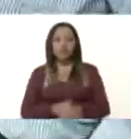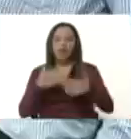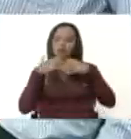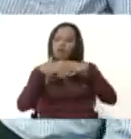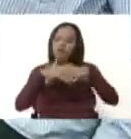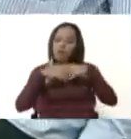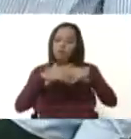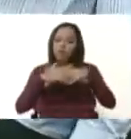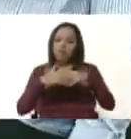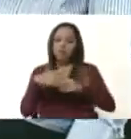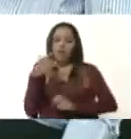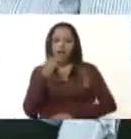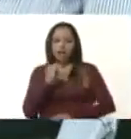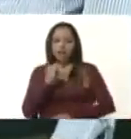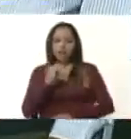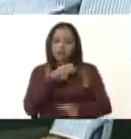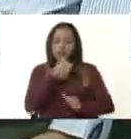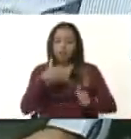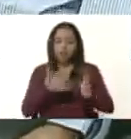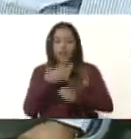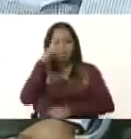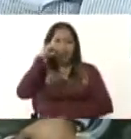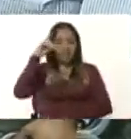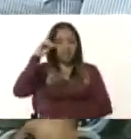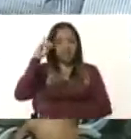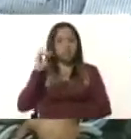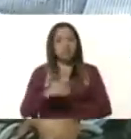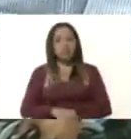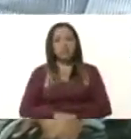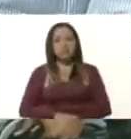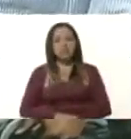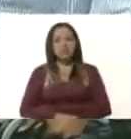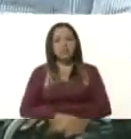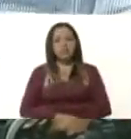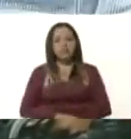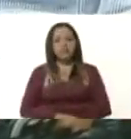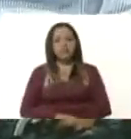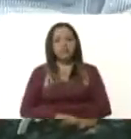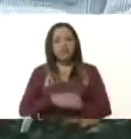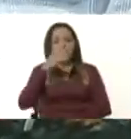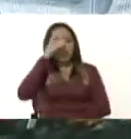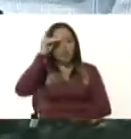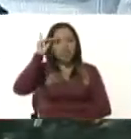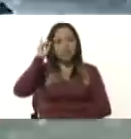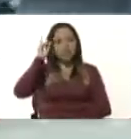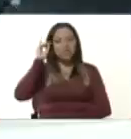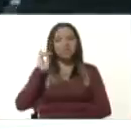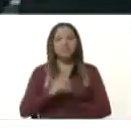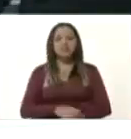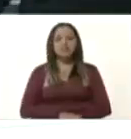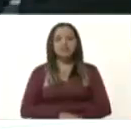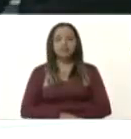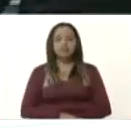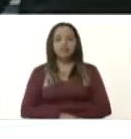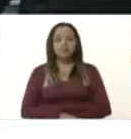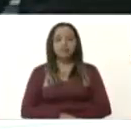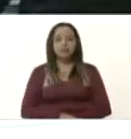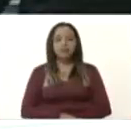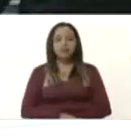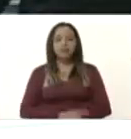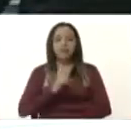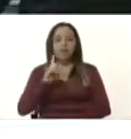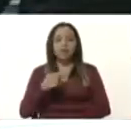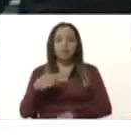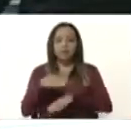empresa, aquí está nuestra vicepresidenta ejecutiva, compañera Delcy Rodríguez Gómez, nuestro ministro